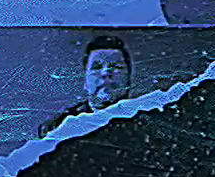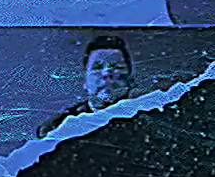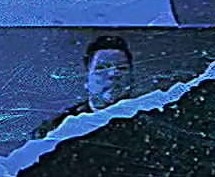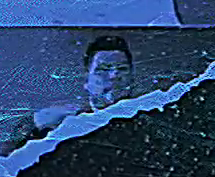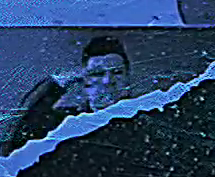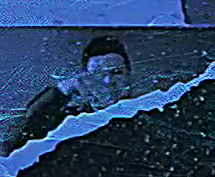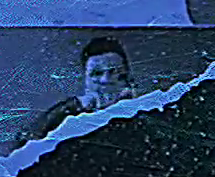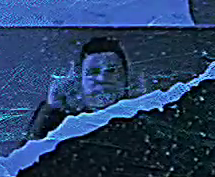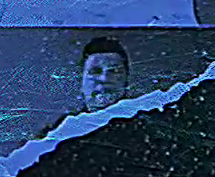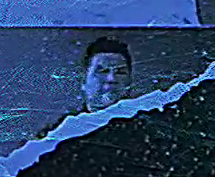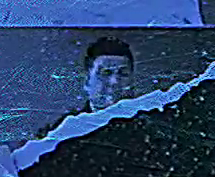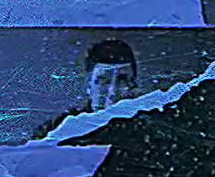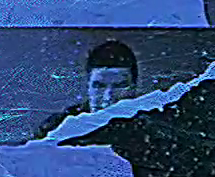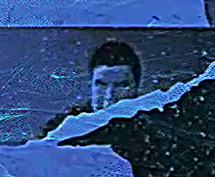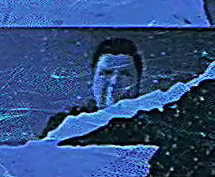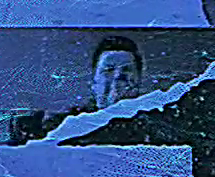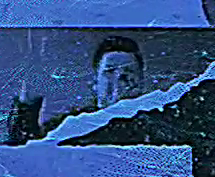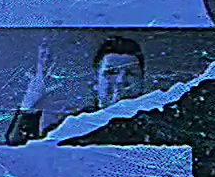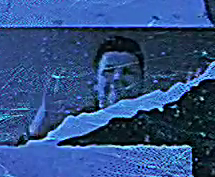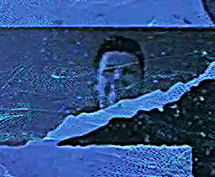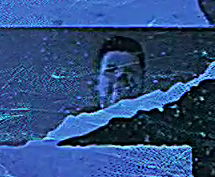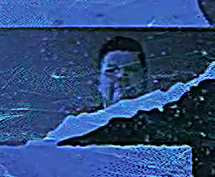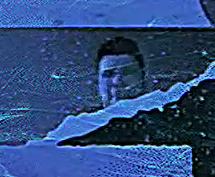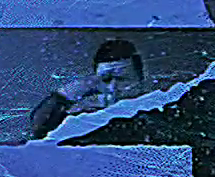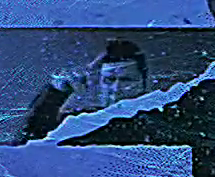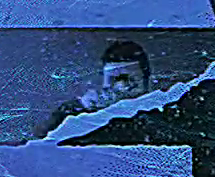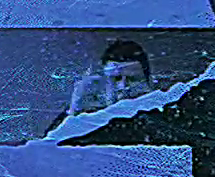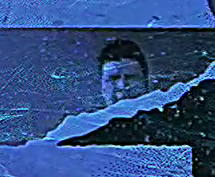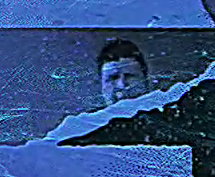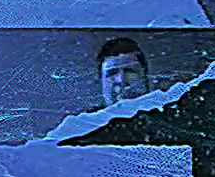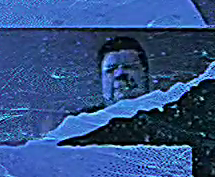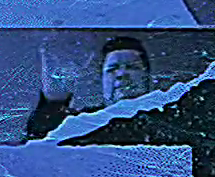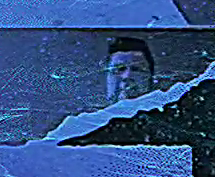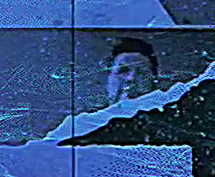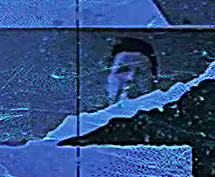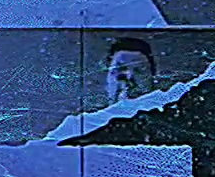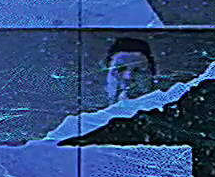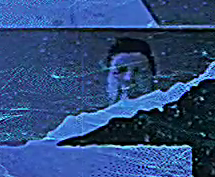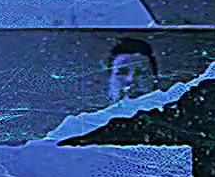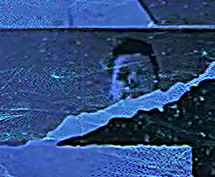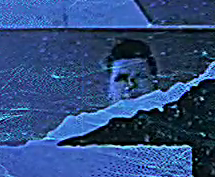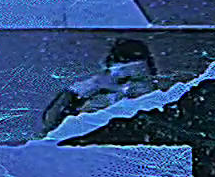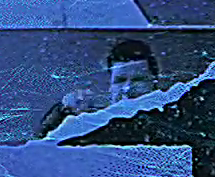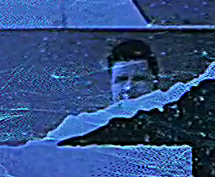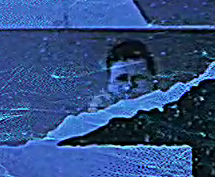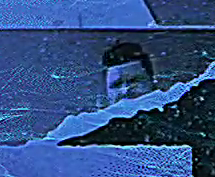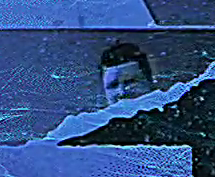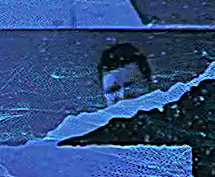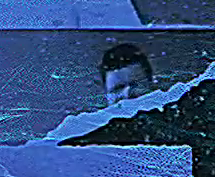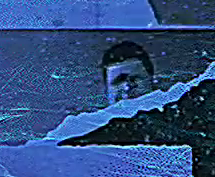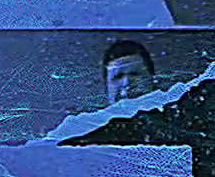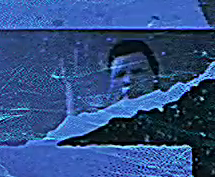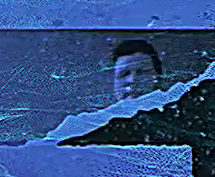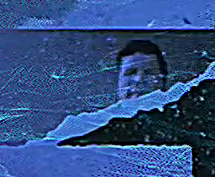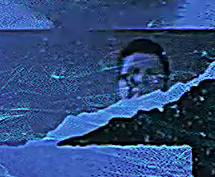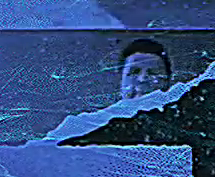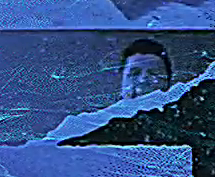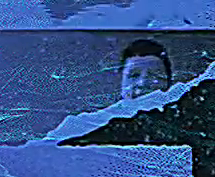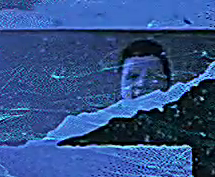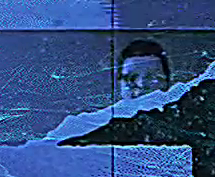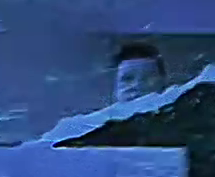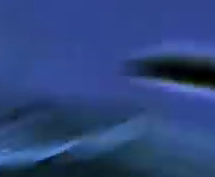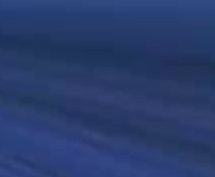¡Viva México! ¡Viva México! ¡Viva México! ¡Viva México! ¡Viva México!